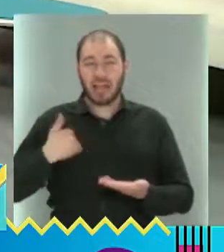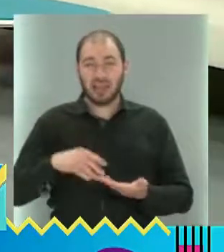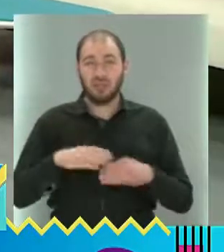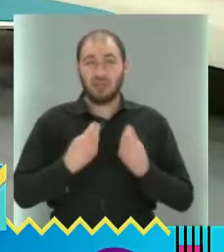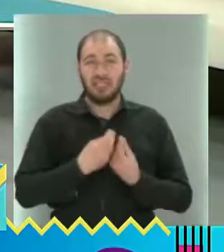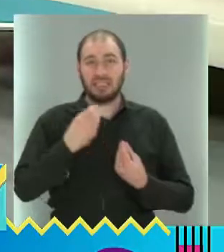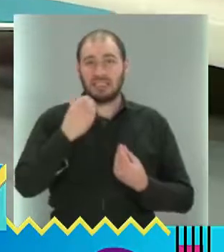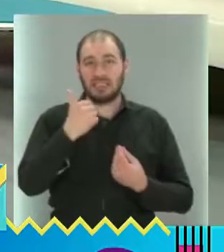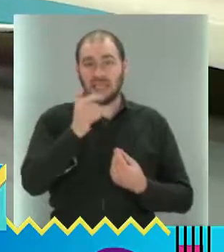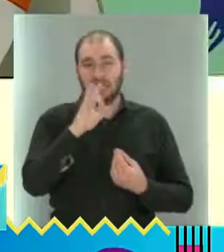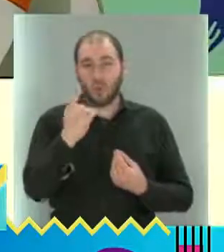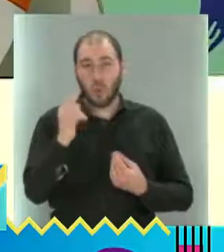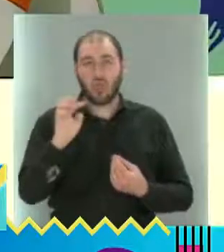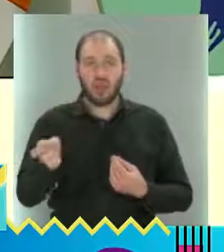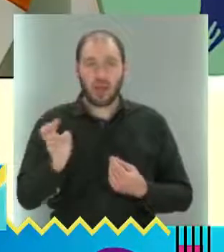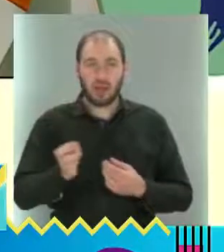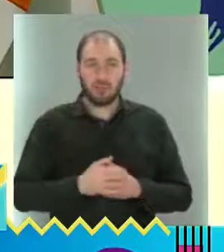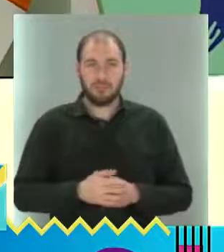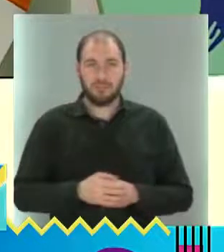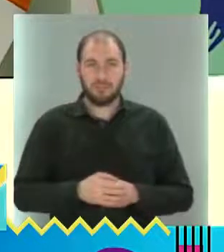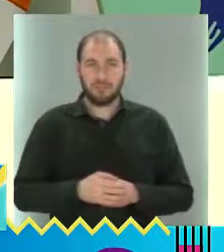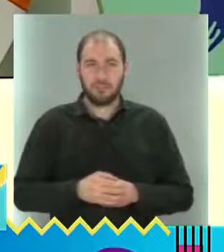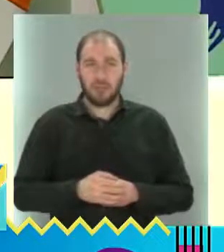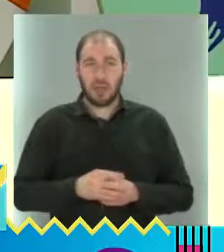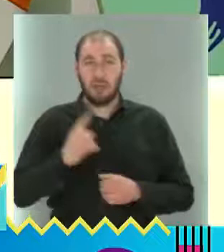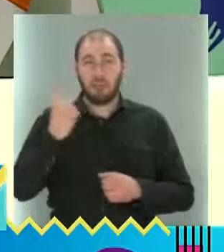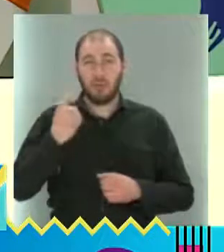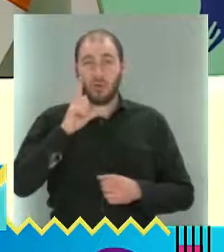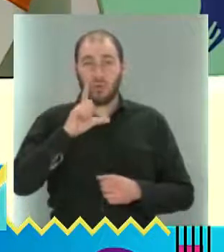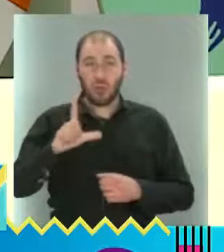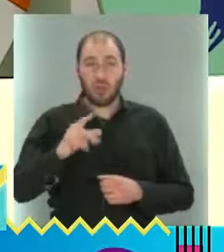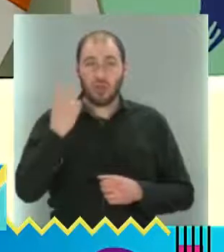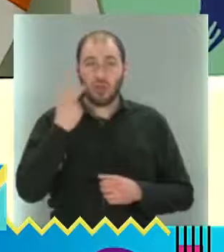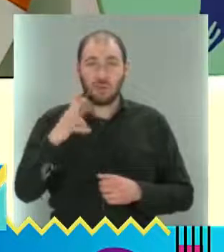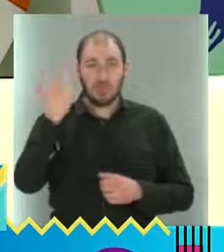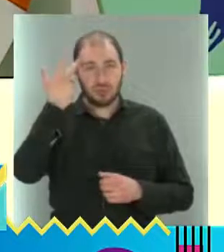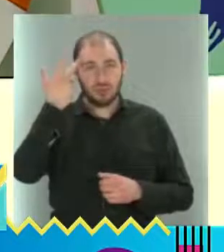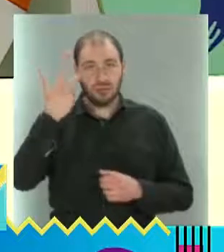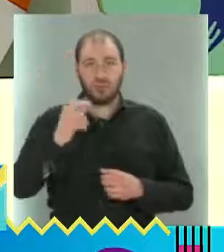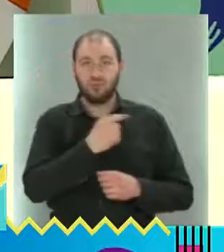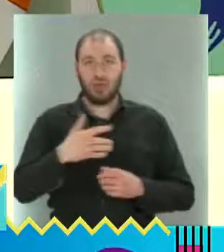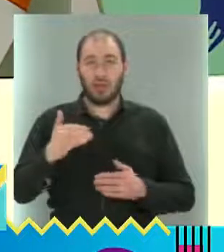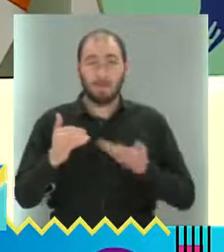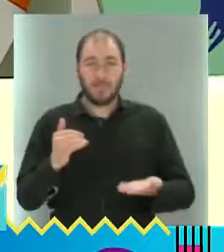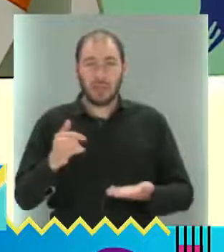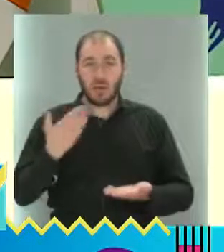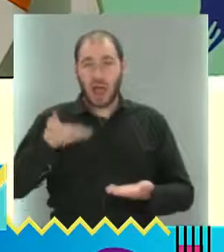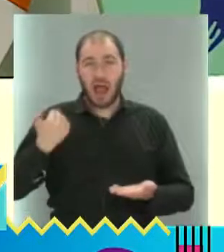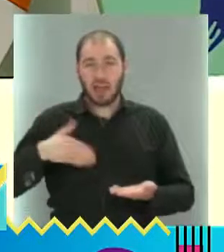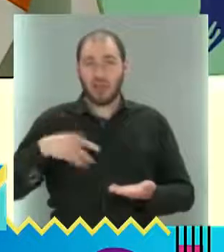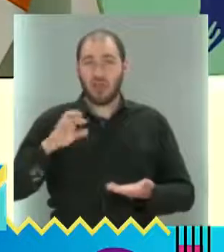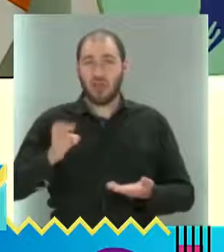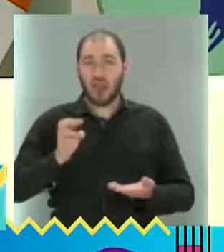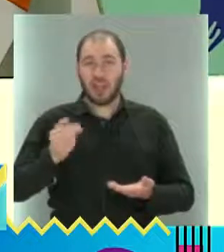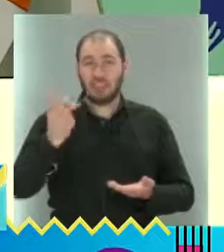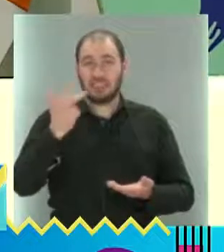de $601. Al 1 de julio del 2018, el salario mínimo de los argentinos en dólares